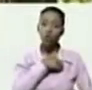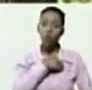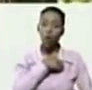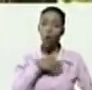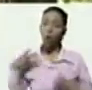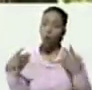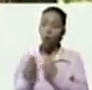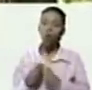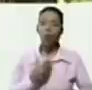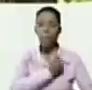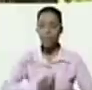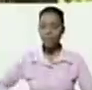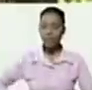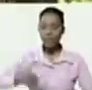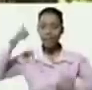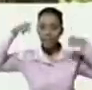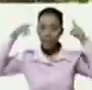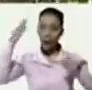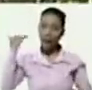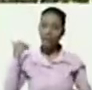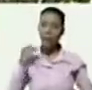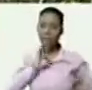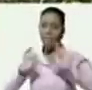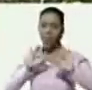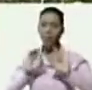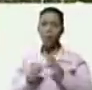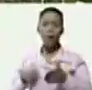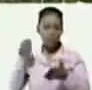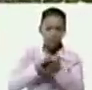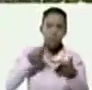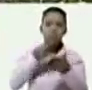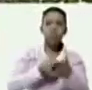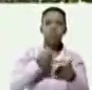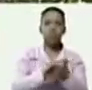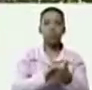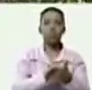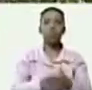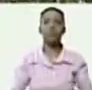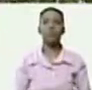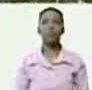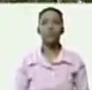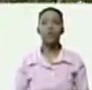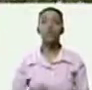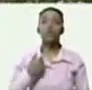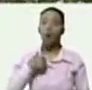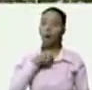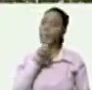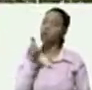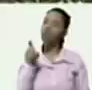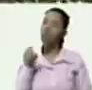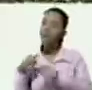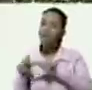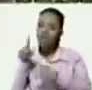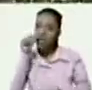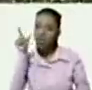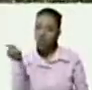junto al comandante Chávez, preparándonos para una batalla. Le preguntaba a Ángel si él